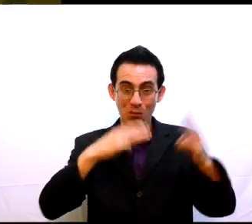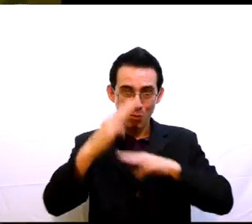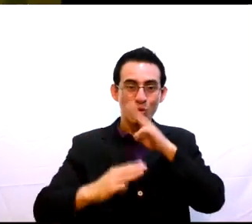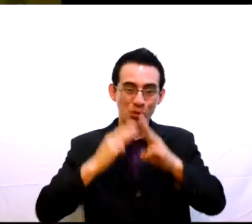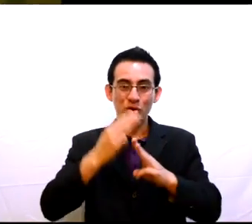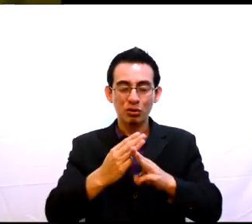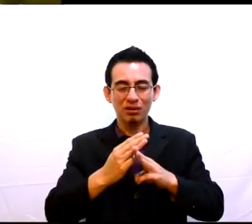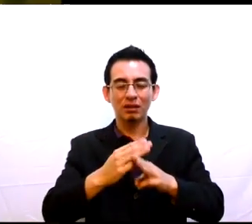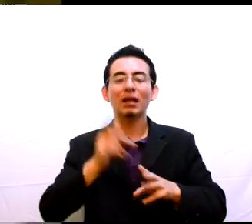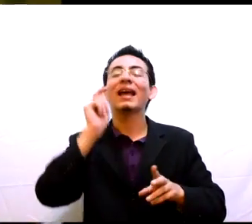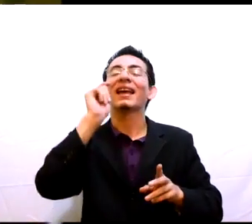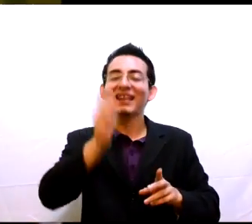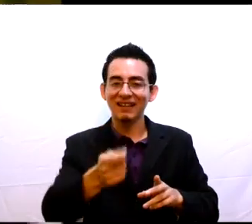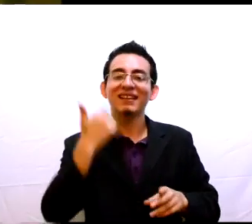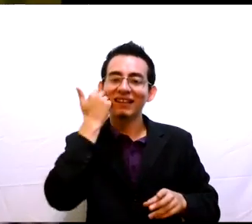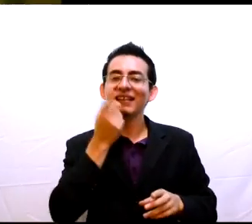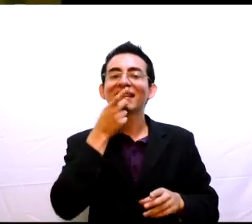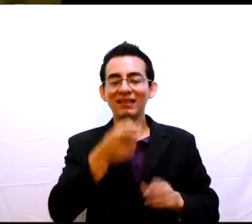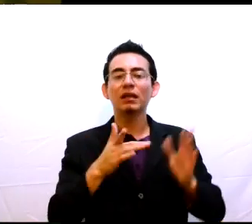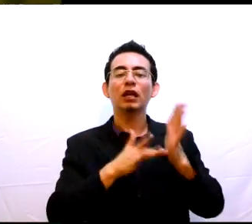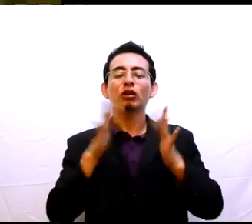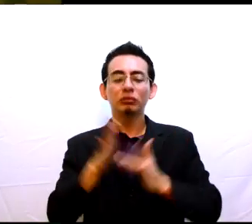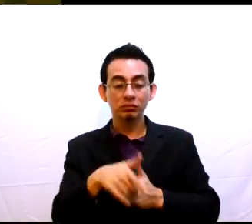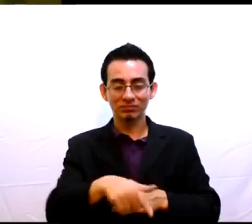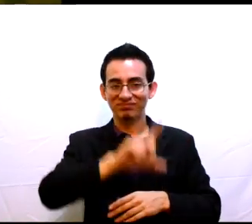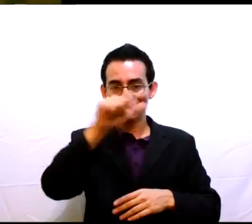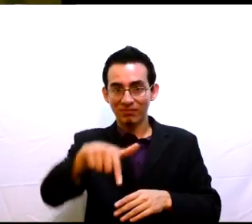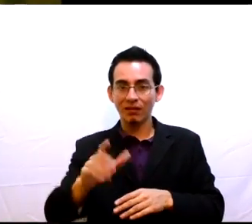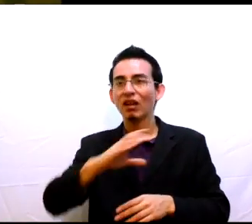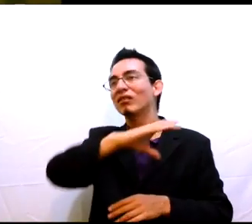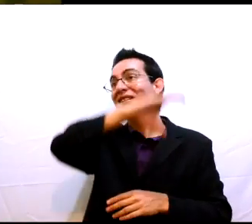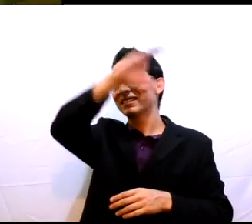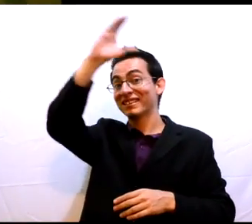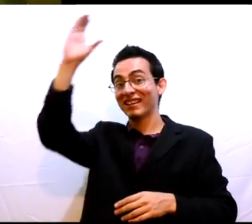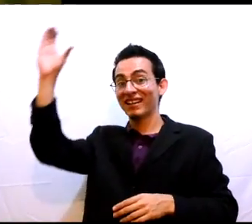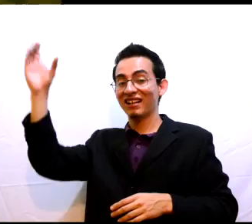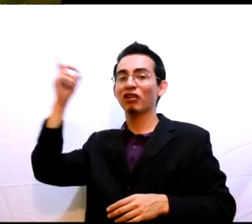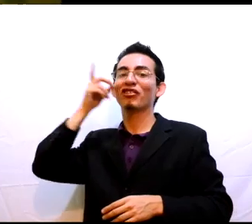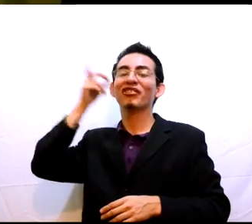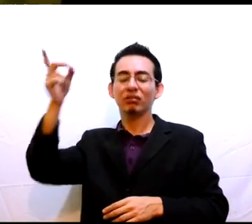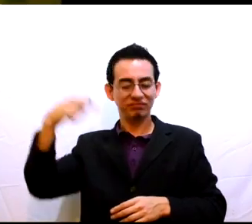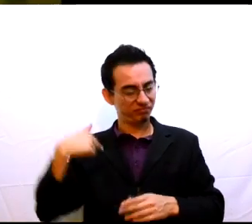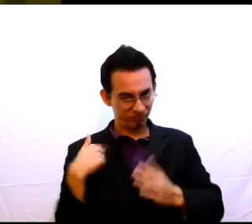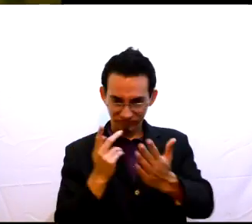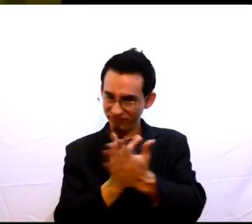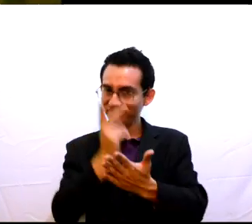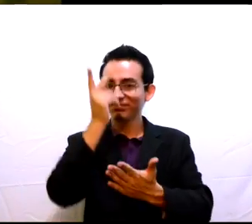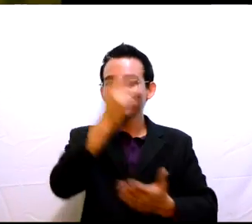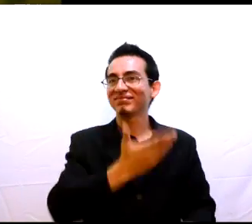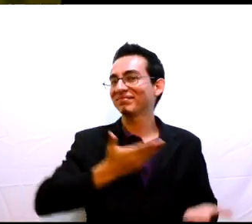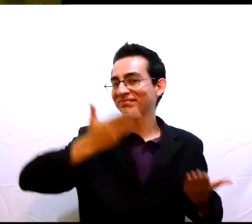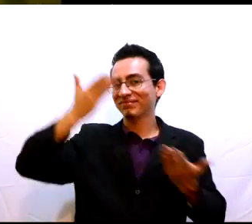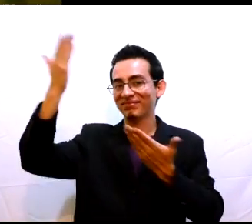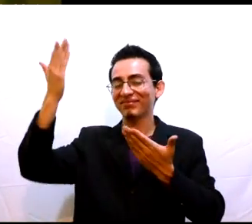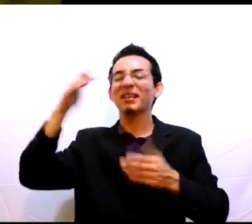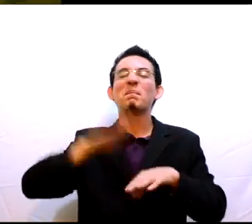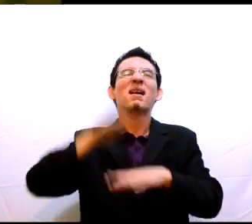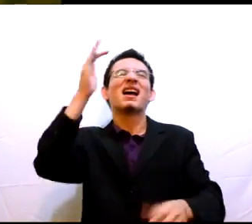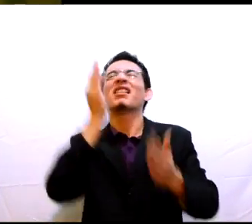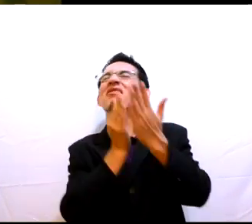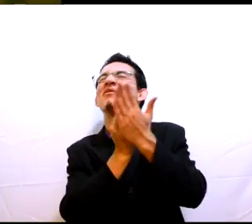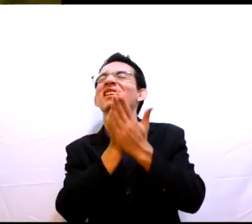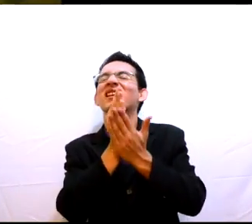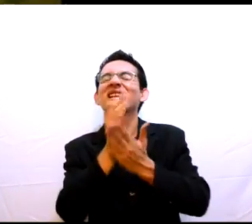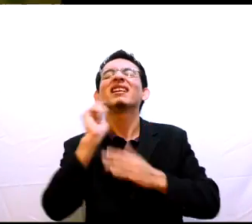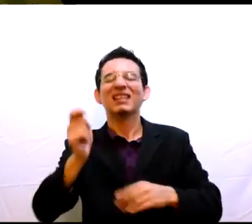eso se refiere a lo poco también en lo más será que bien y aquí lo más que